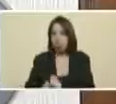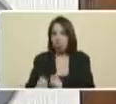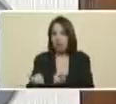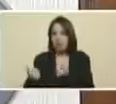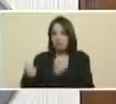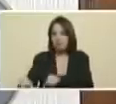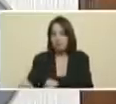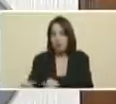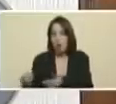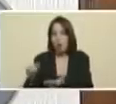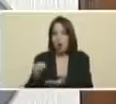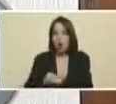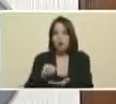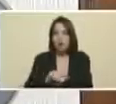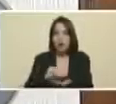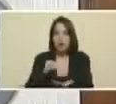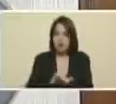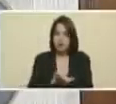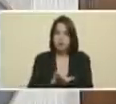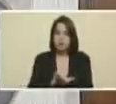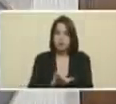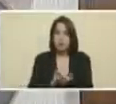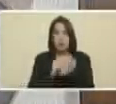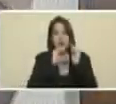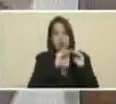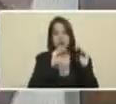para que se incorporara en un Estado Mayor.